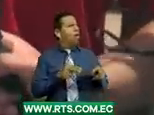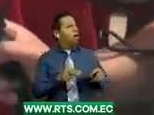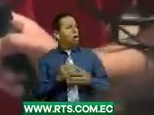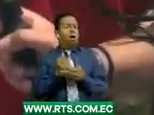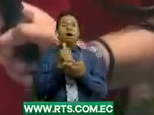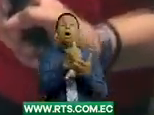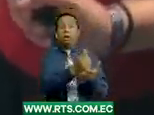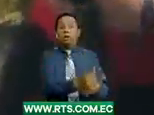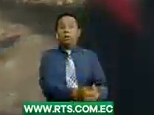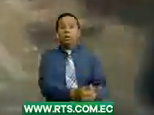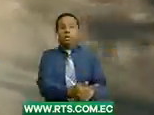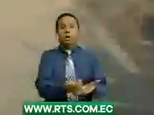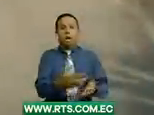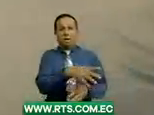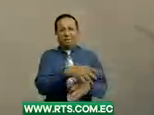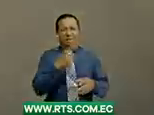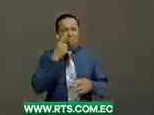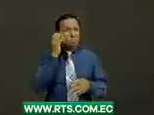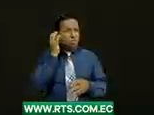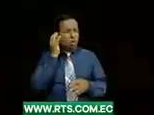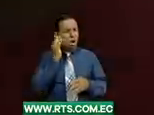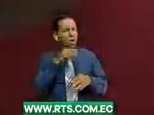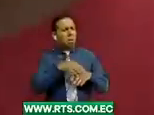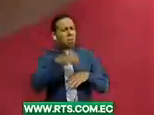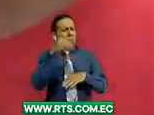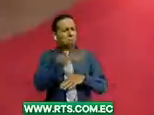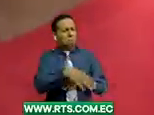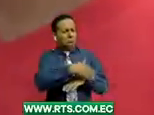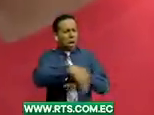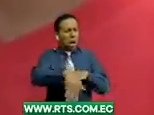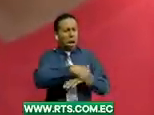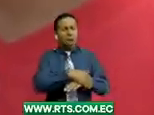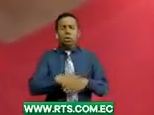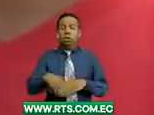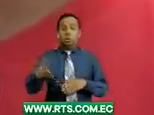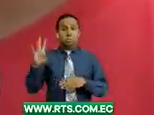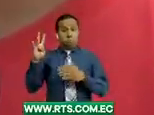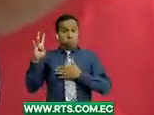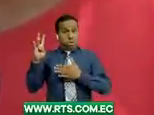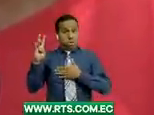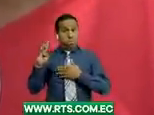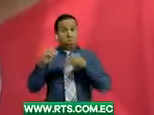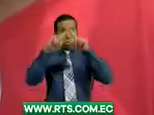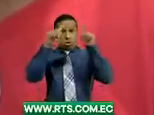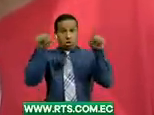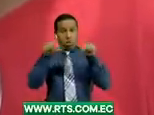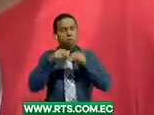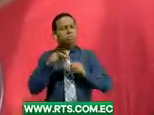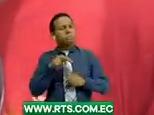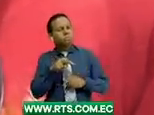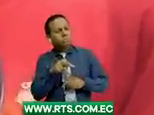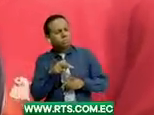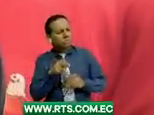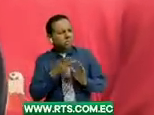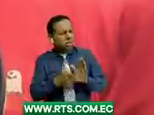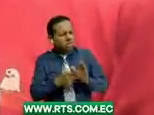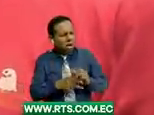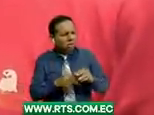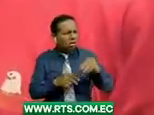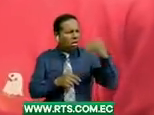dejaron abandonada en una vía, relata lo sucedido. Estábamos adentro, mi señora se asoma a la ventana y se percata que la señora estaba